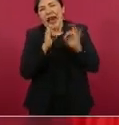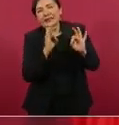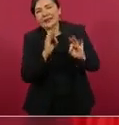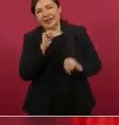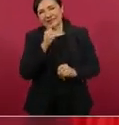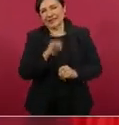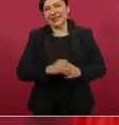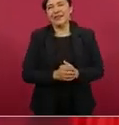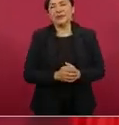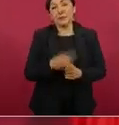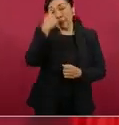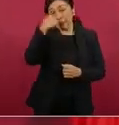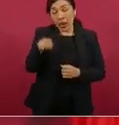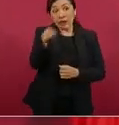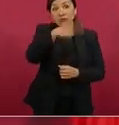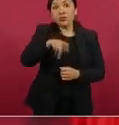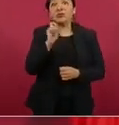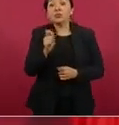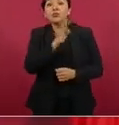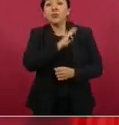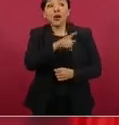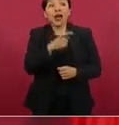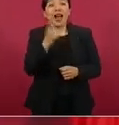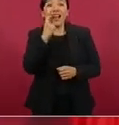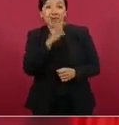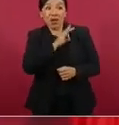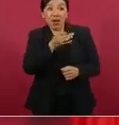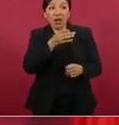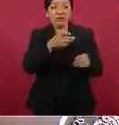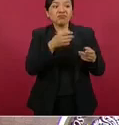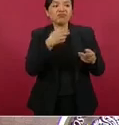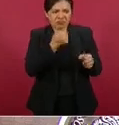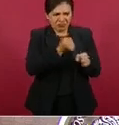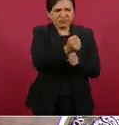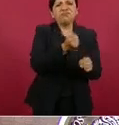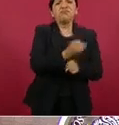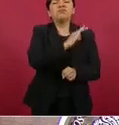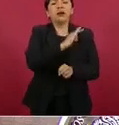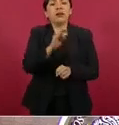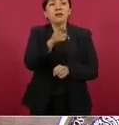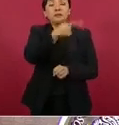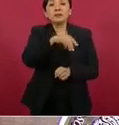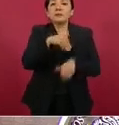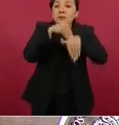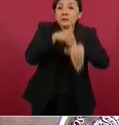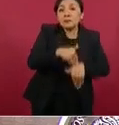a todo el que pueden y a todo el que se deja.